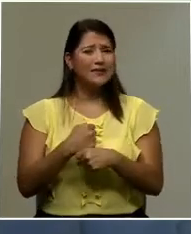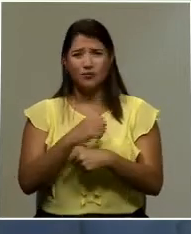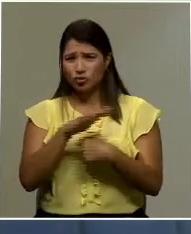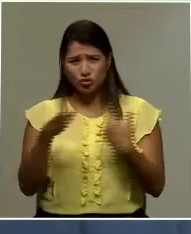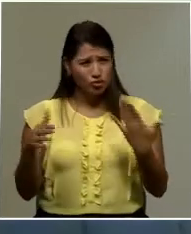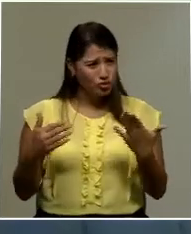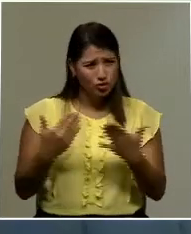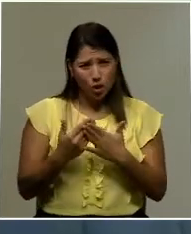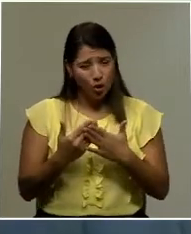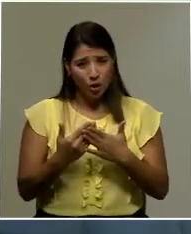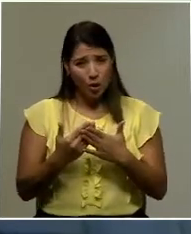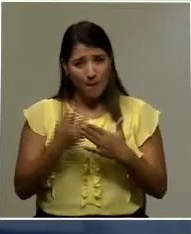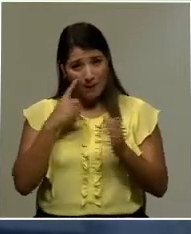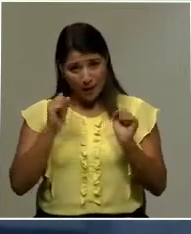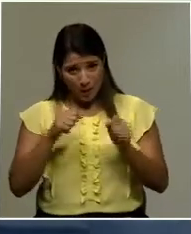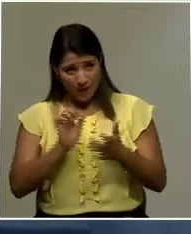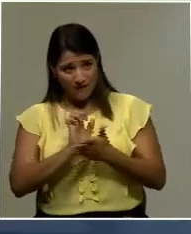contagios?